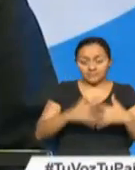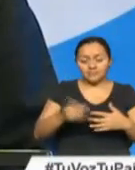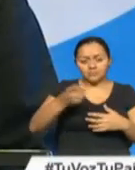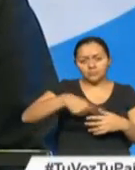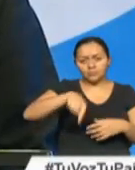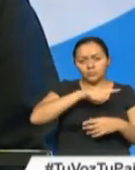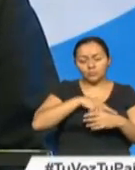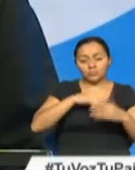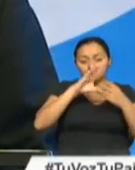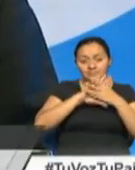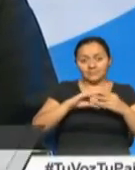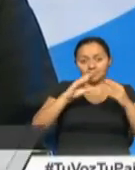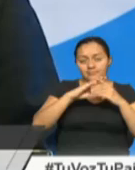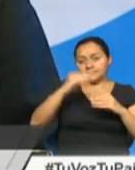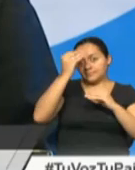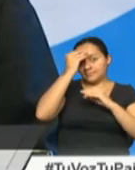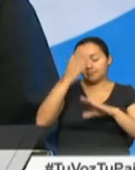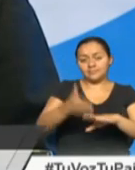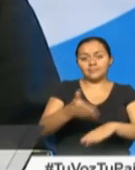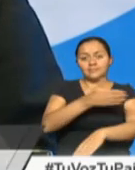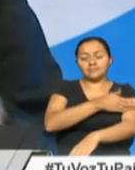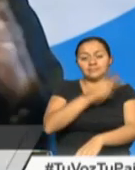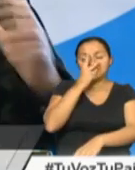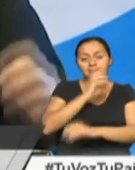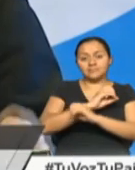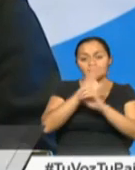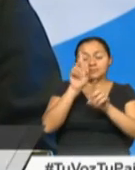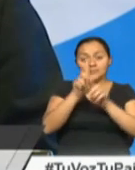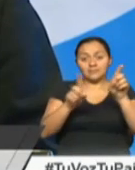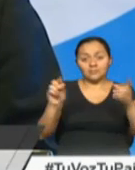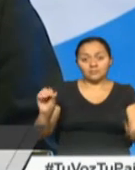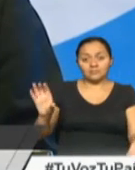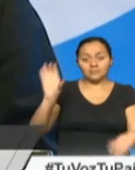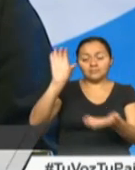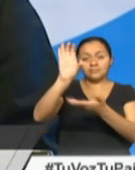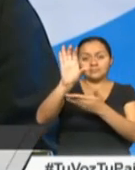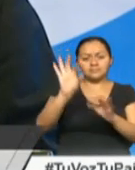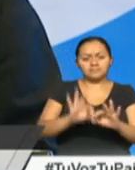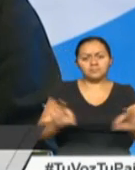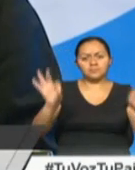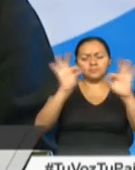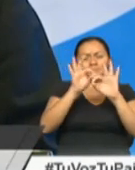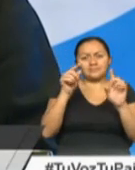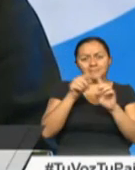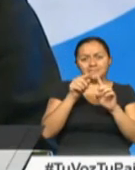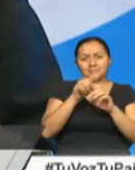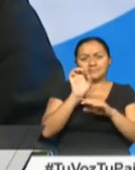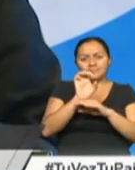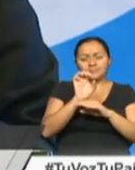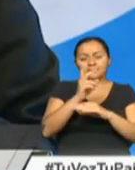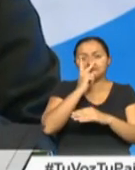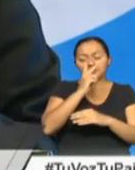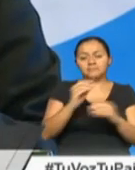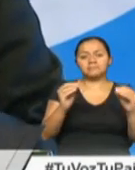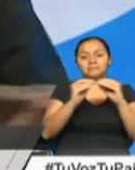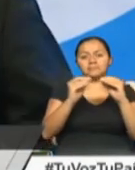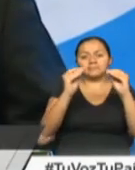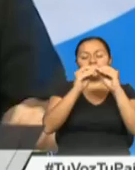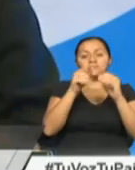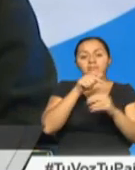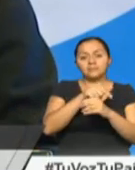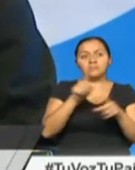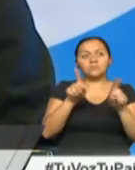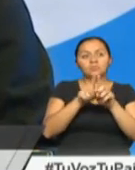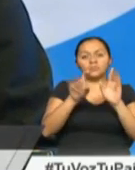momento, a diferencia de una de las inversiones más importantes que ha habido en el Ecuador, que realmente fue un